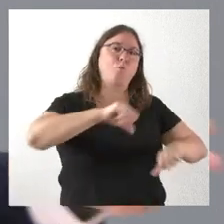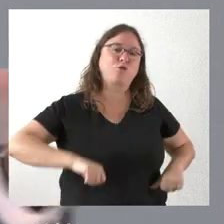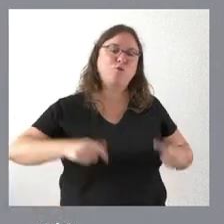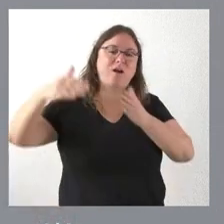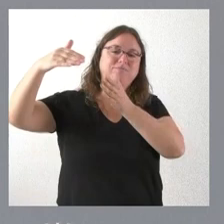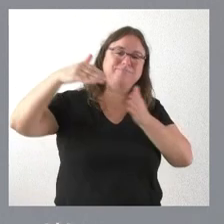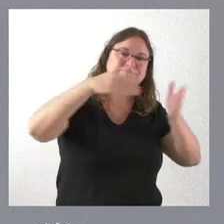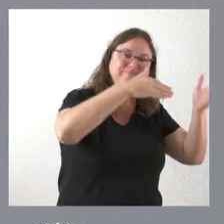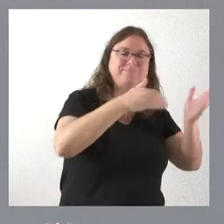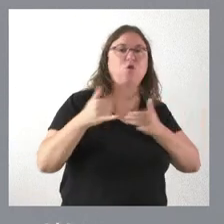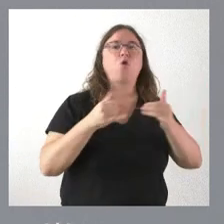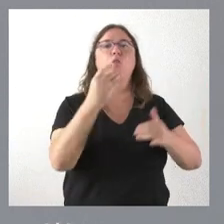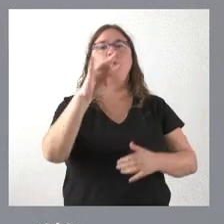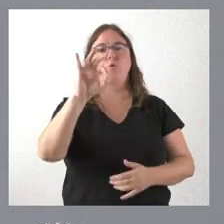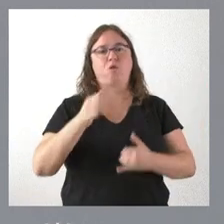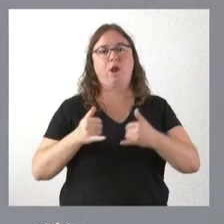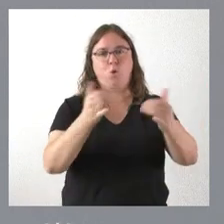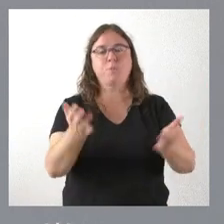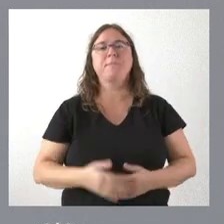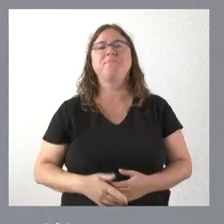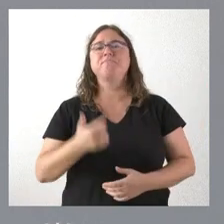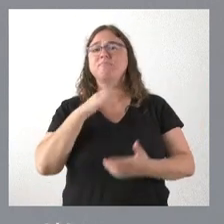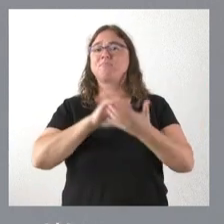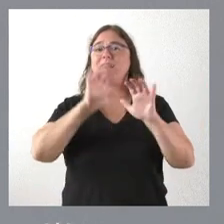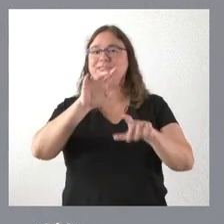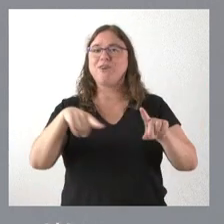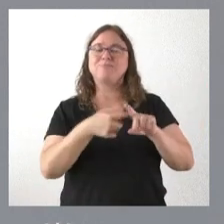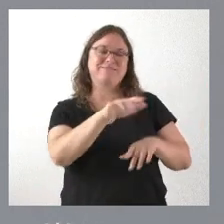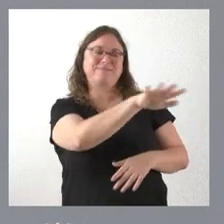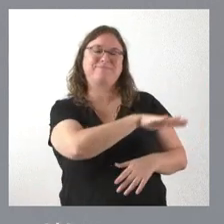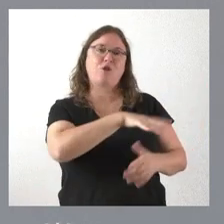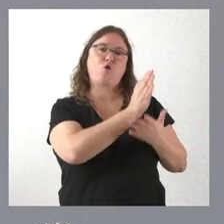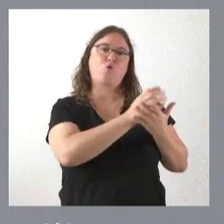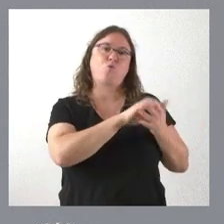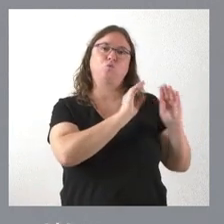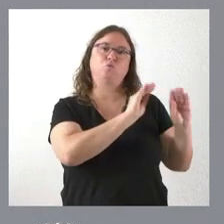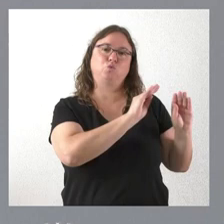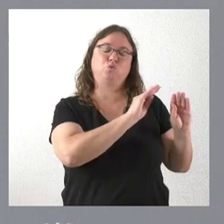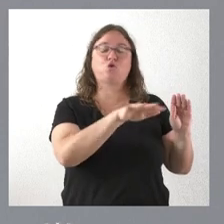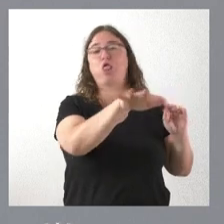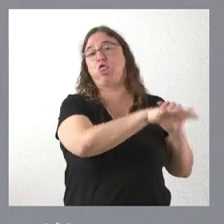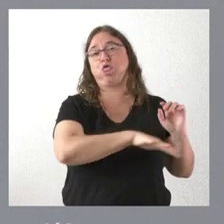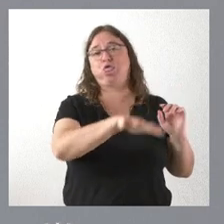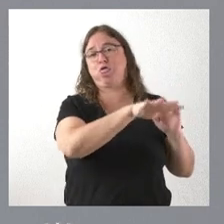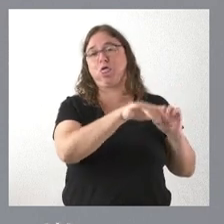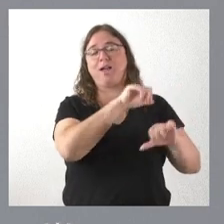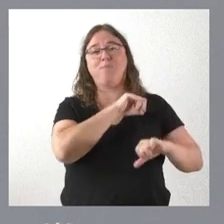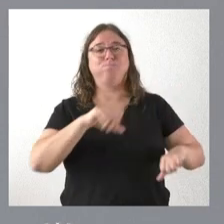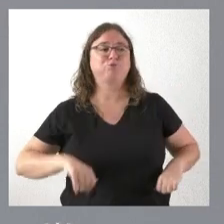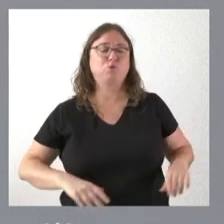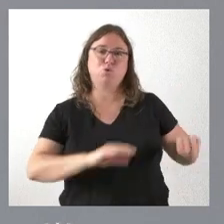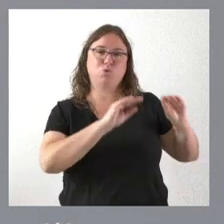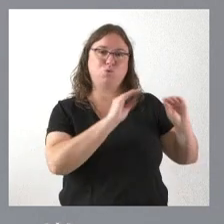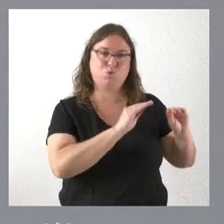como de Castilla y León con las comunidades autónomas o las regiones de coordinación en este caso